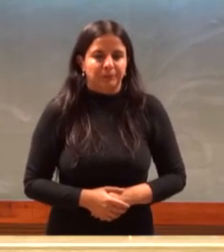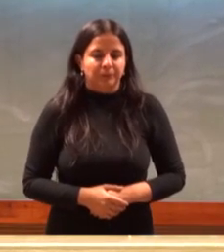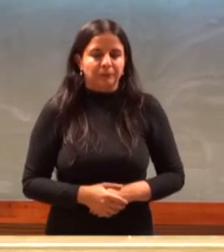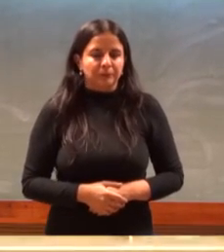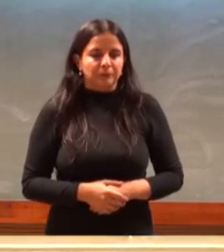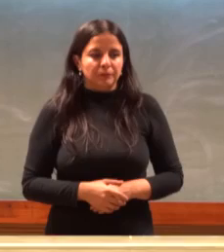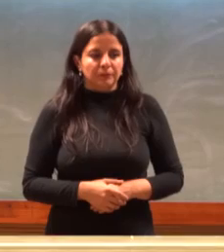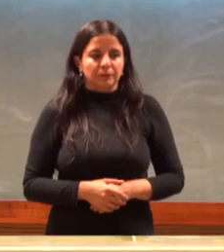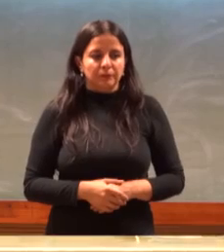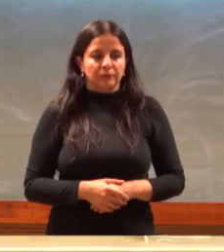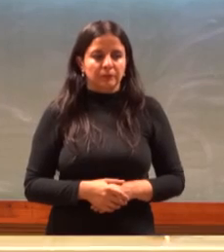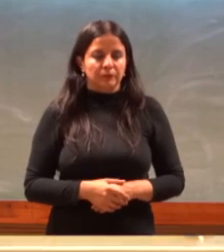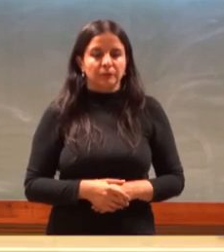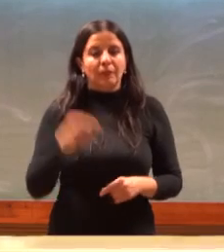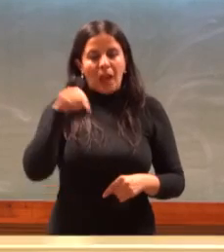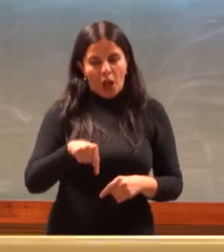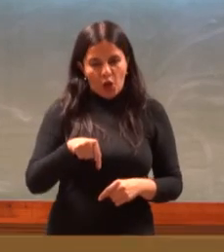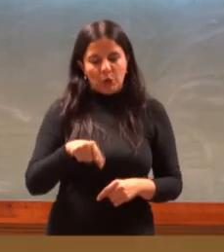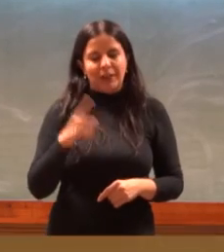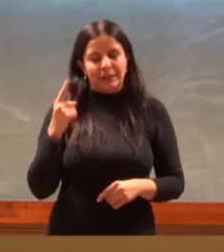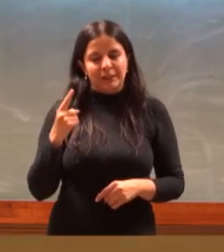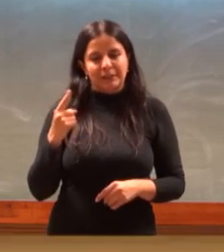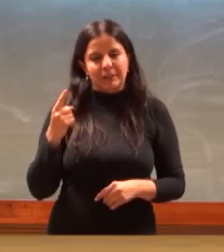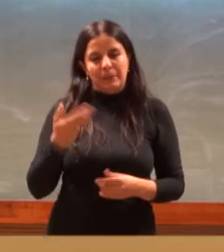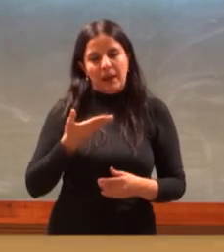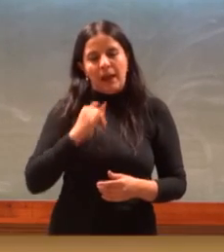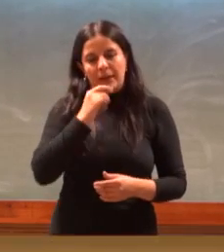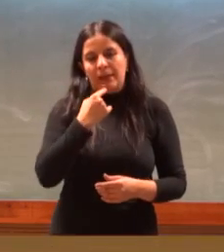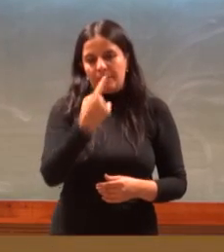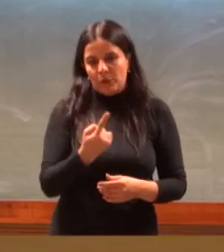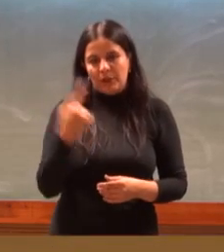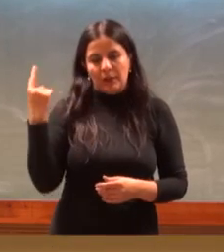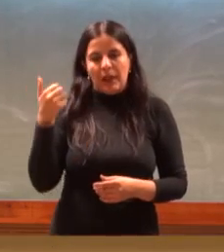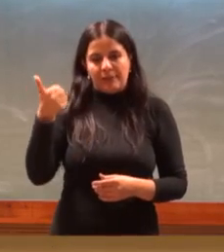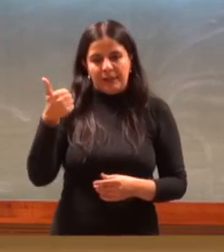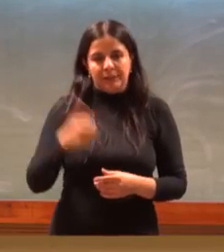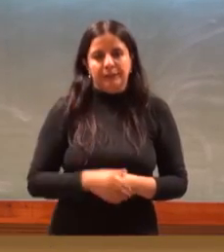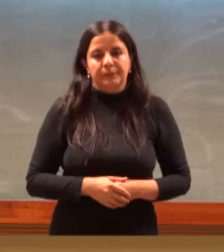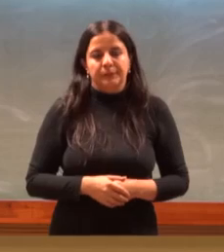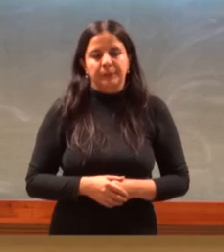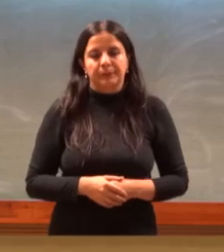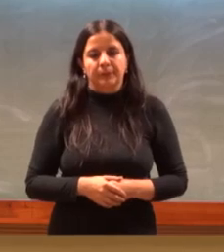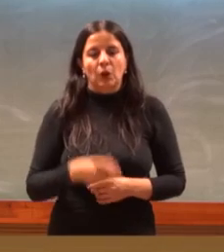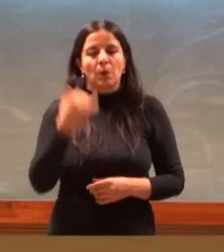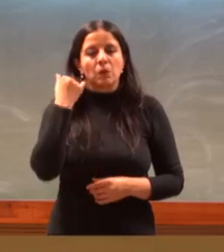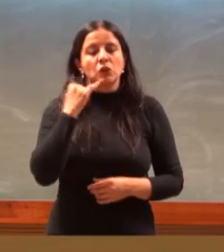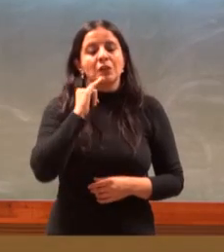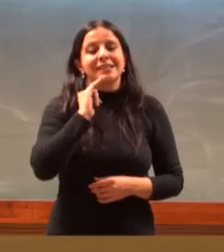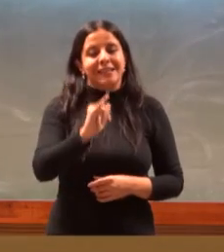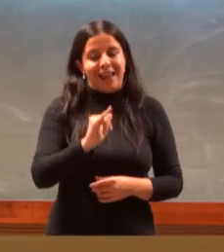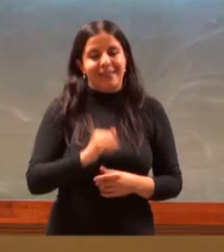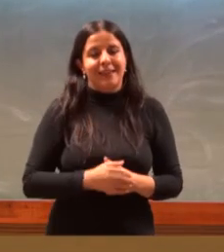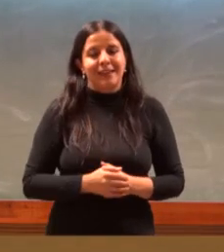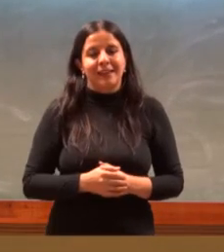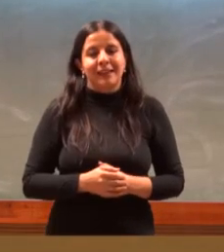plan ahora es el turno de responder de Andrés lagens como ya les dije a mí me parece que el plan